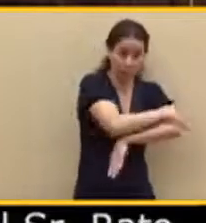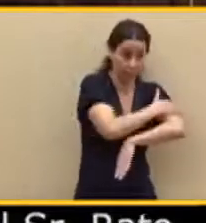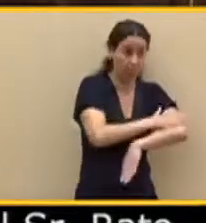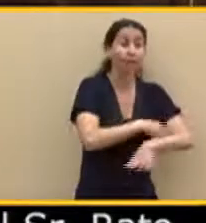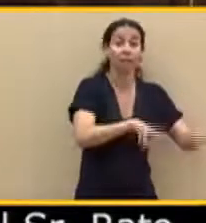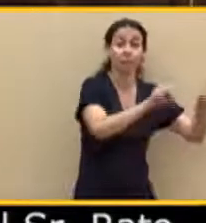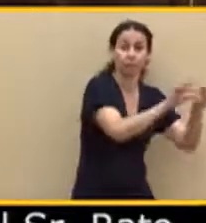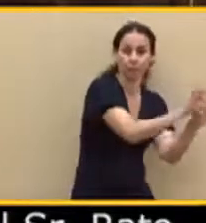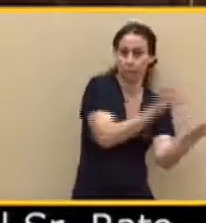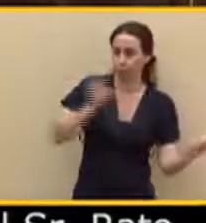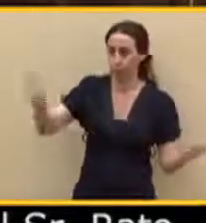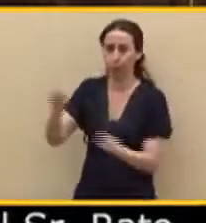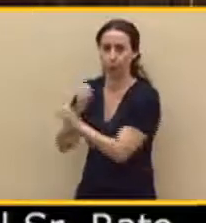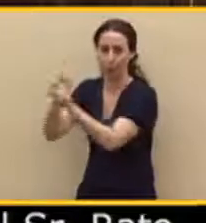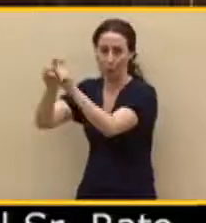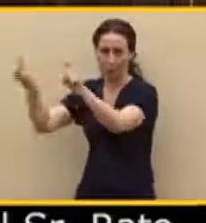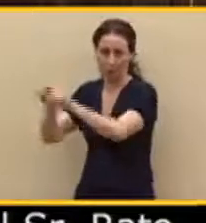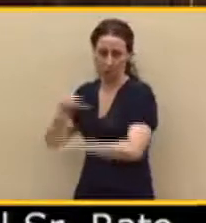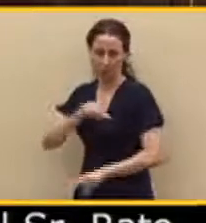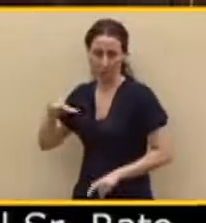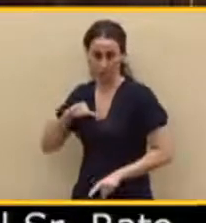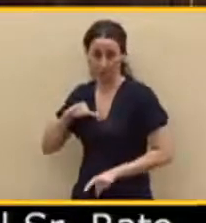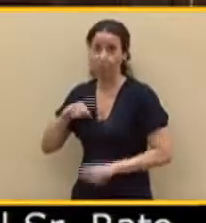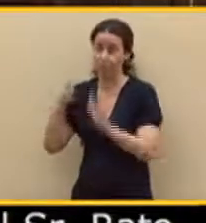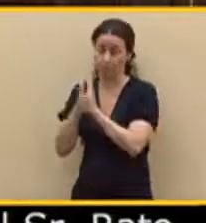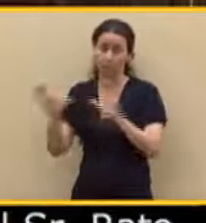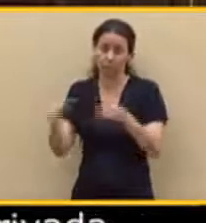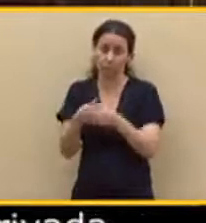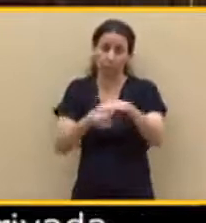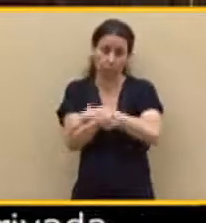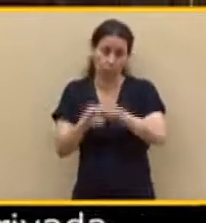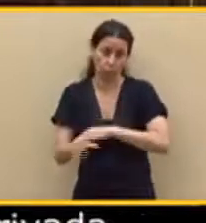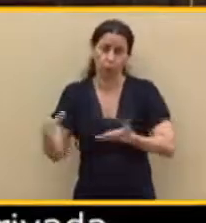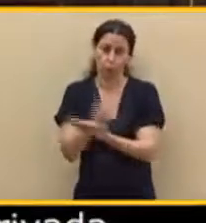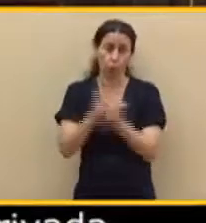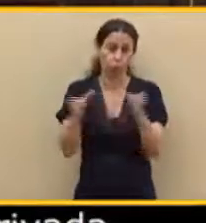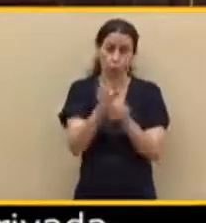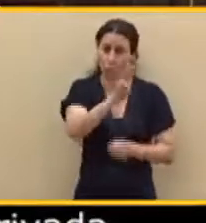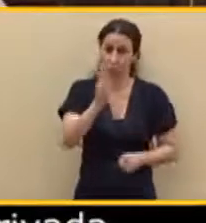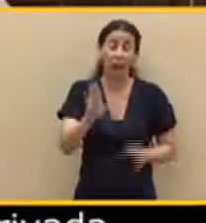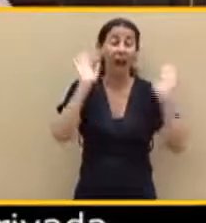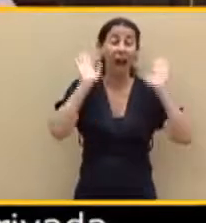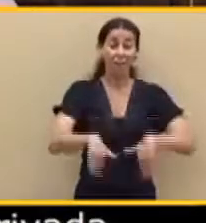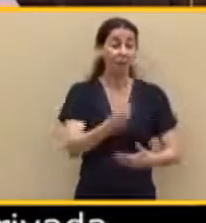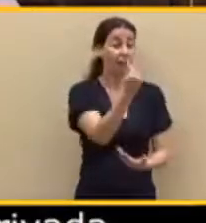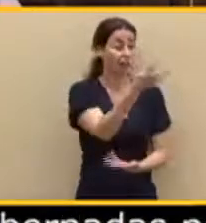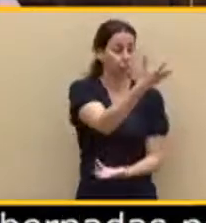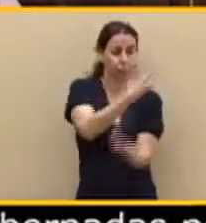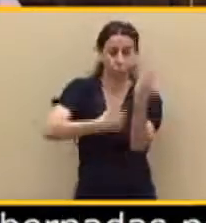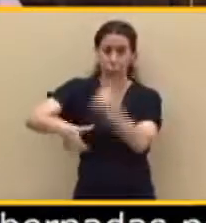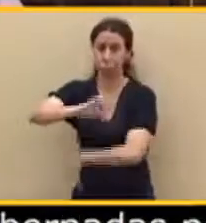de las administraciones públicas gobernadas por su partido. Y todo queda en casa, ¿verdad, señorías? La historia de Rodrigo